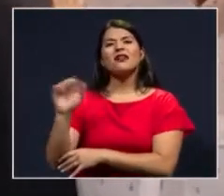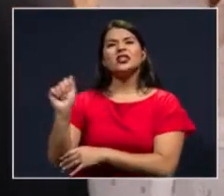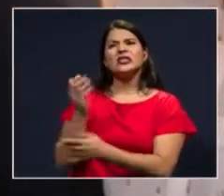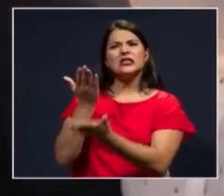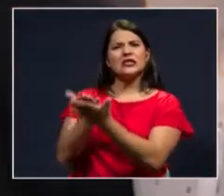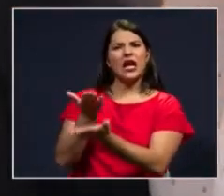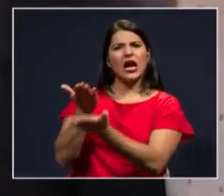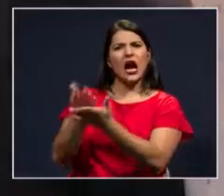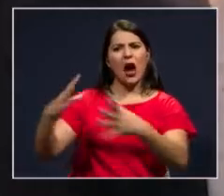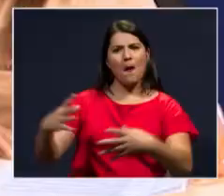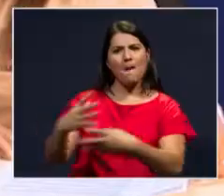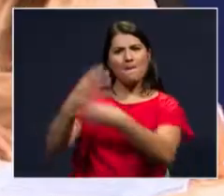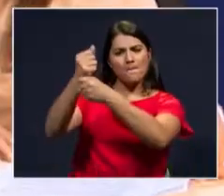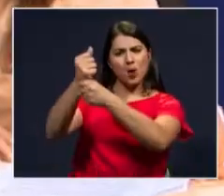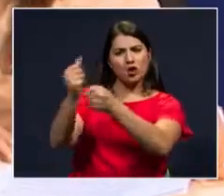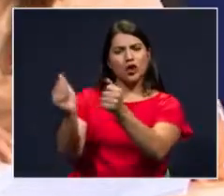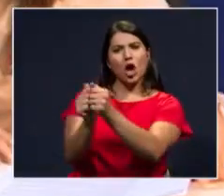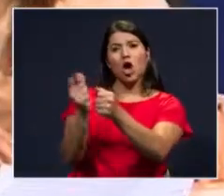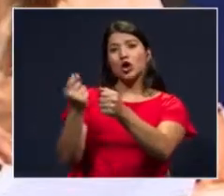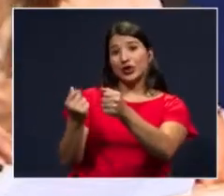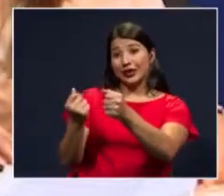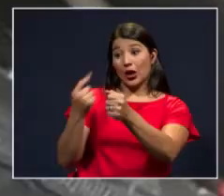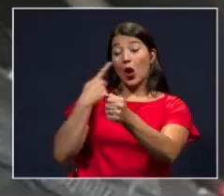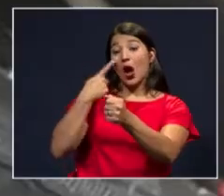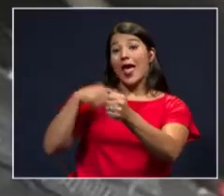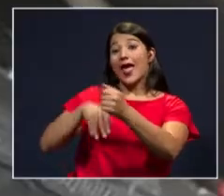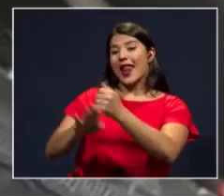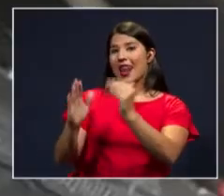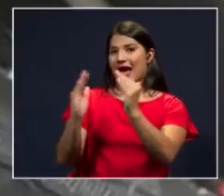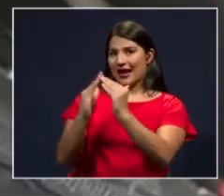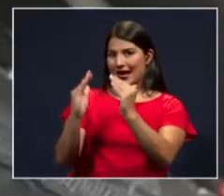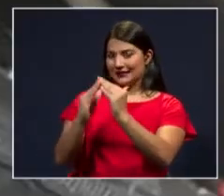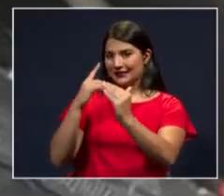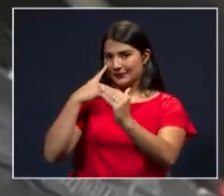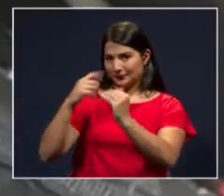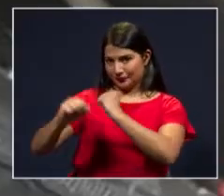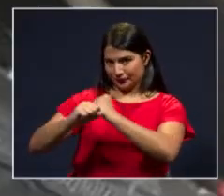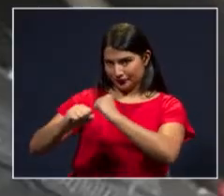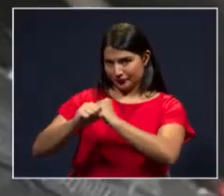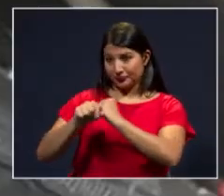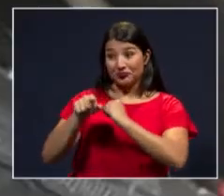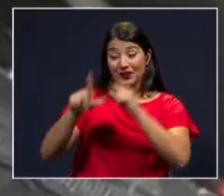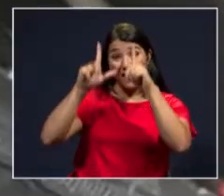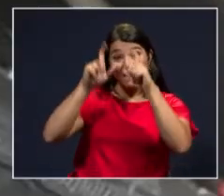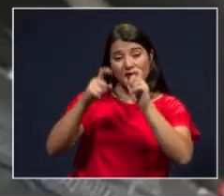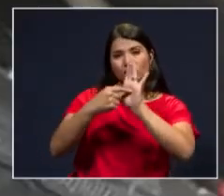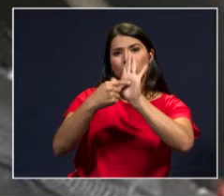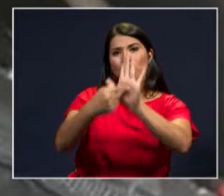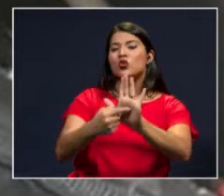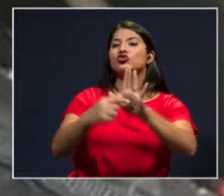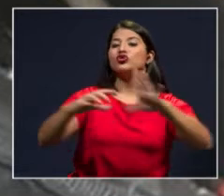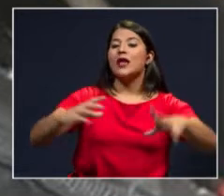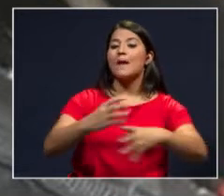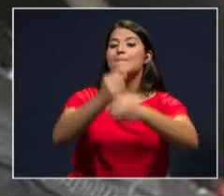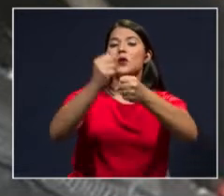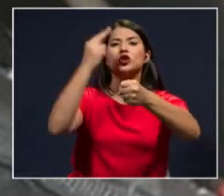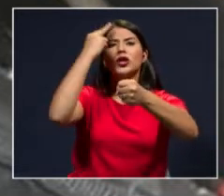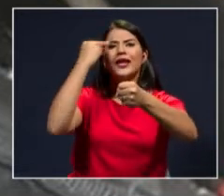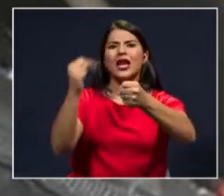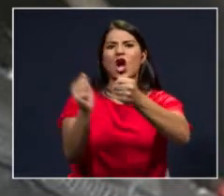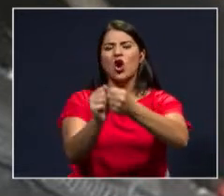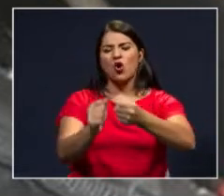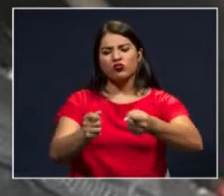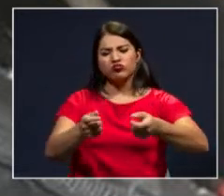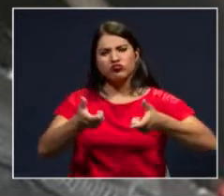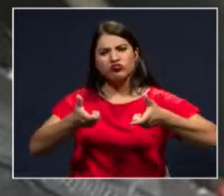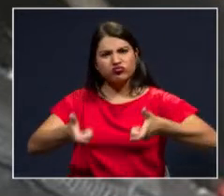con dinero a la casa de campaña del mencionado. Esta fotografía retrata una de las bolsas negras con fajos de hasta $1,000